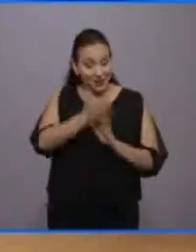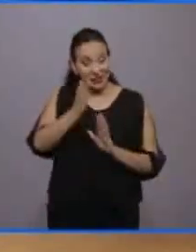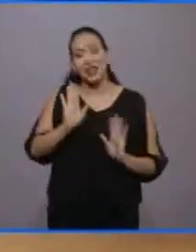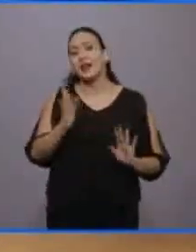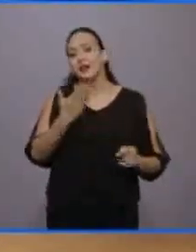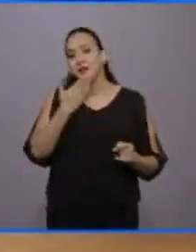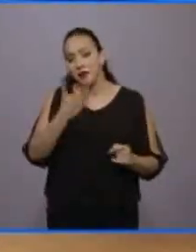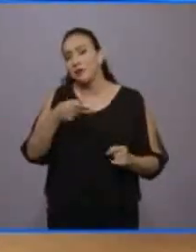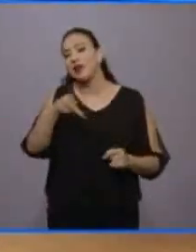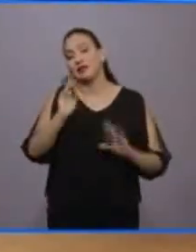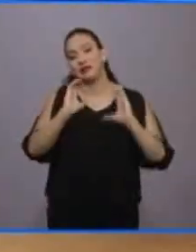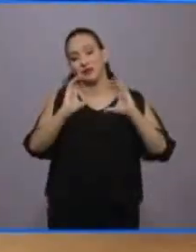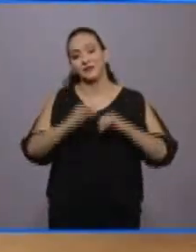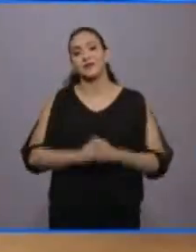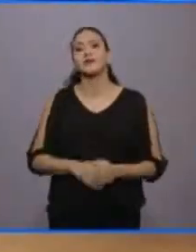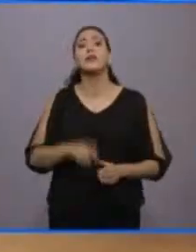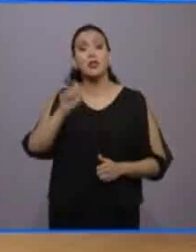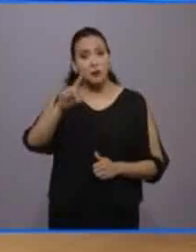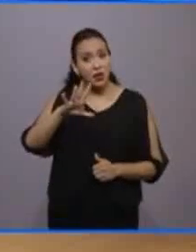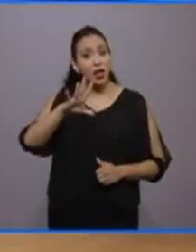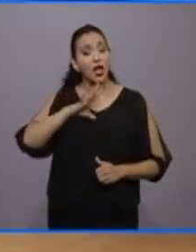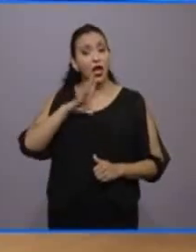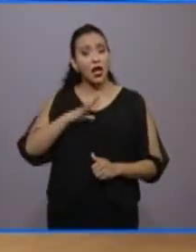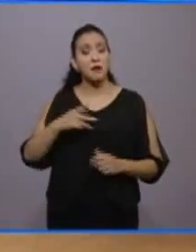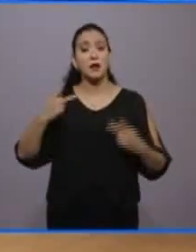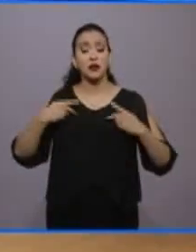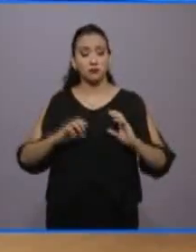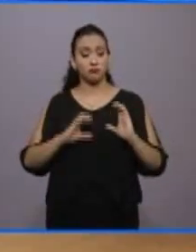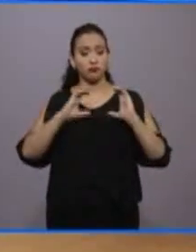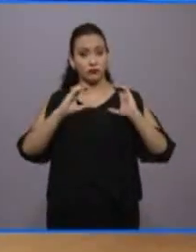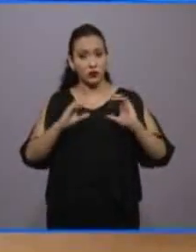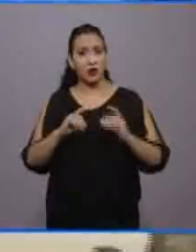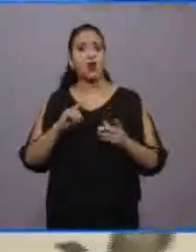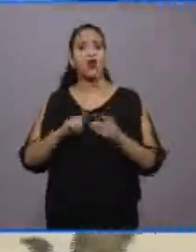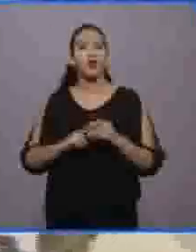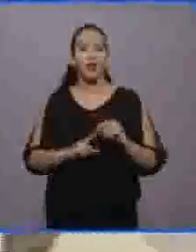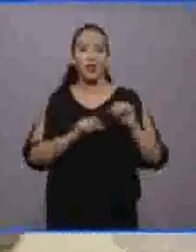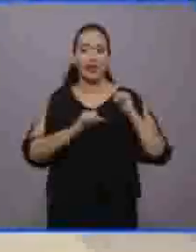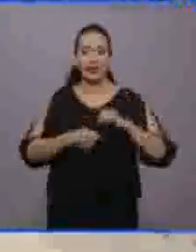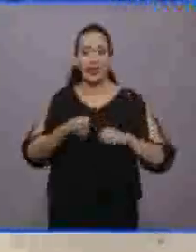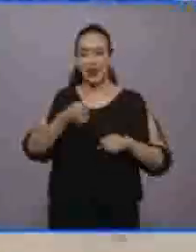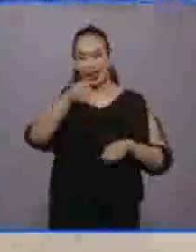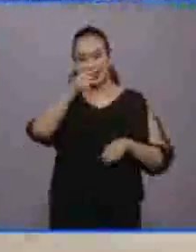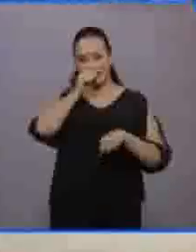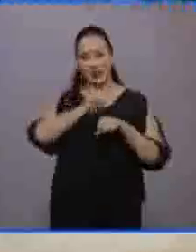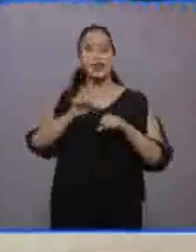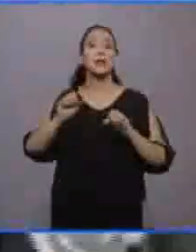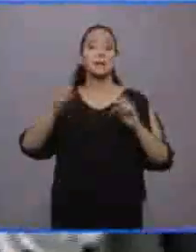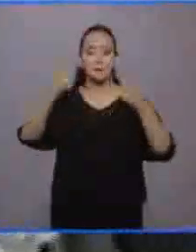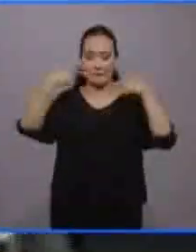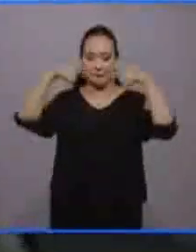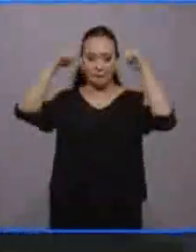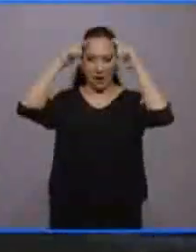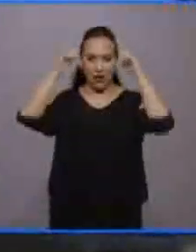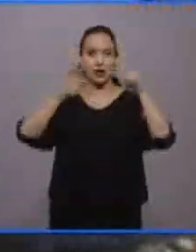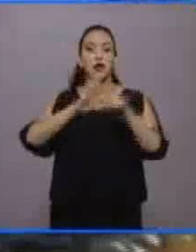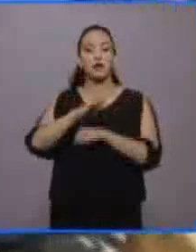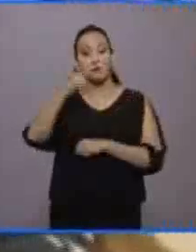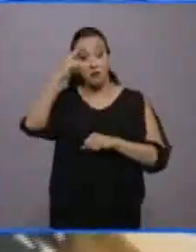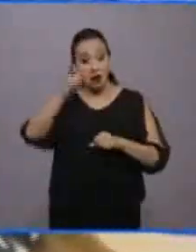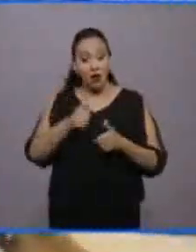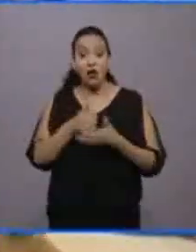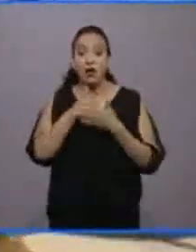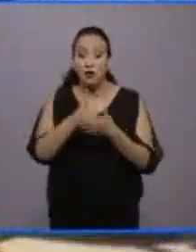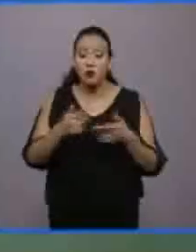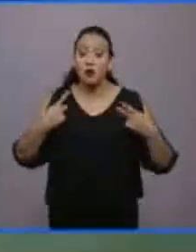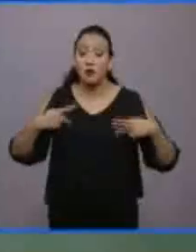marcha la Operación Salvavidas Semana Santa 2025 a cargo de la Secretaría de Marina, con el objetivo de brindar seguridad a